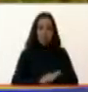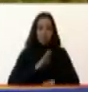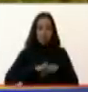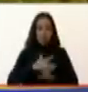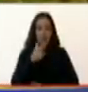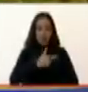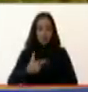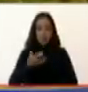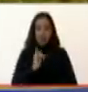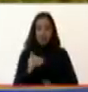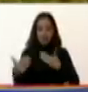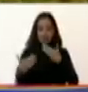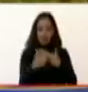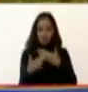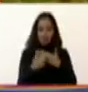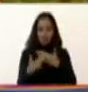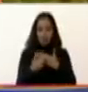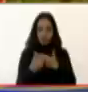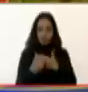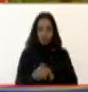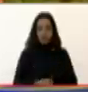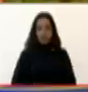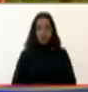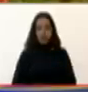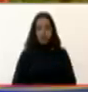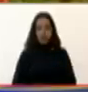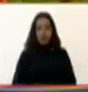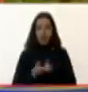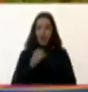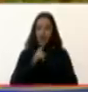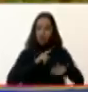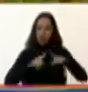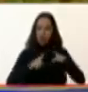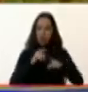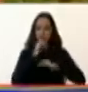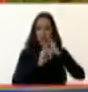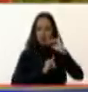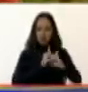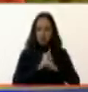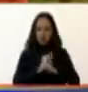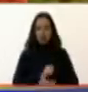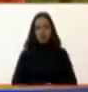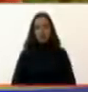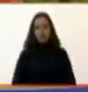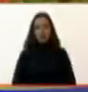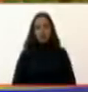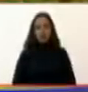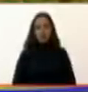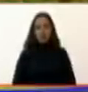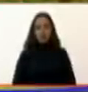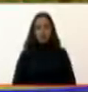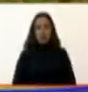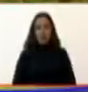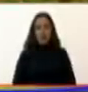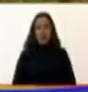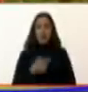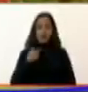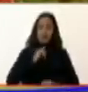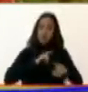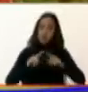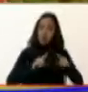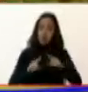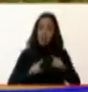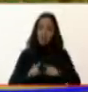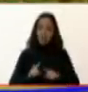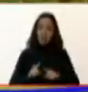que está luchando con nosotros está coordinado internacionalmente, está coordinado desde Estados Unidos, está